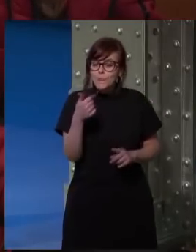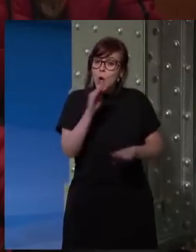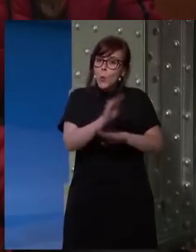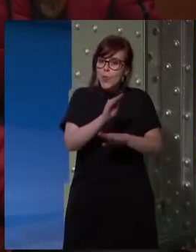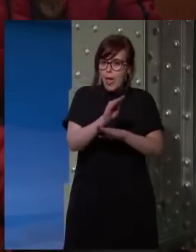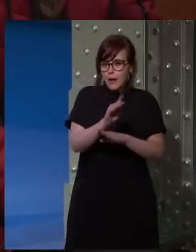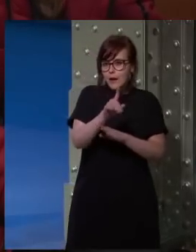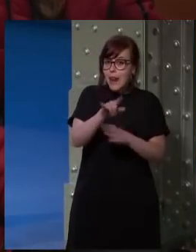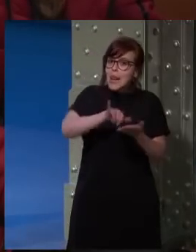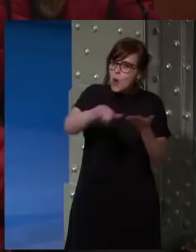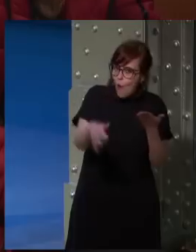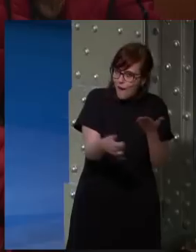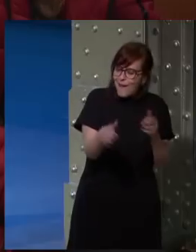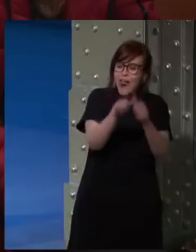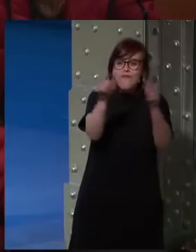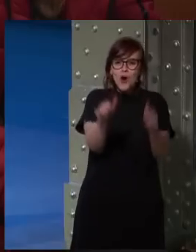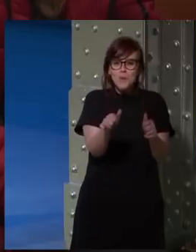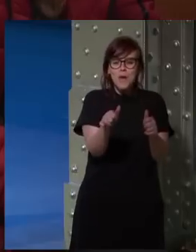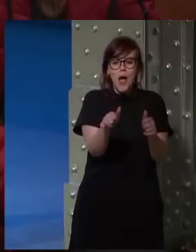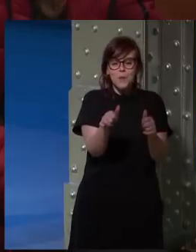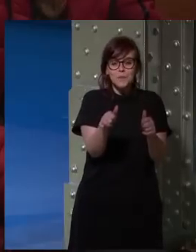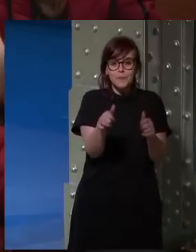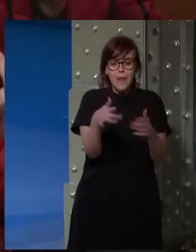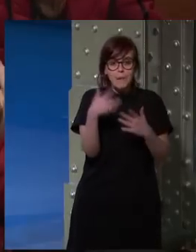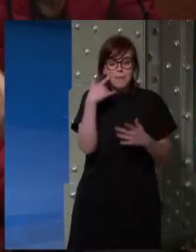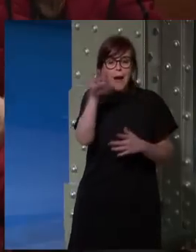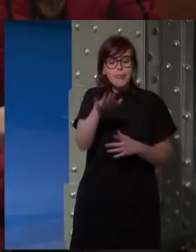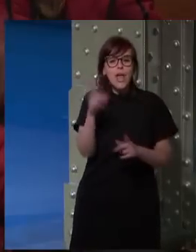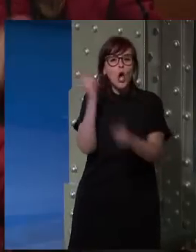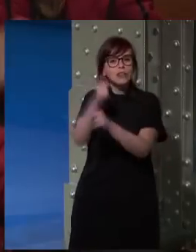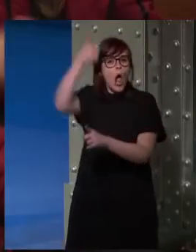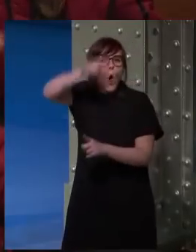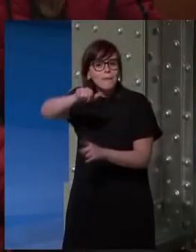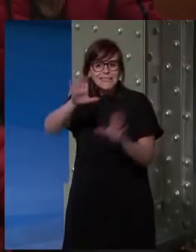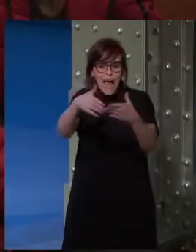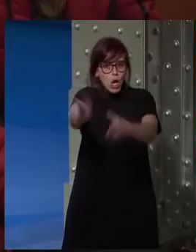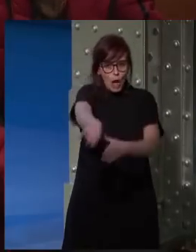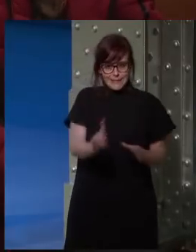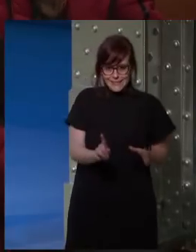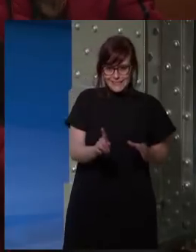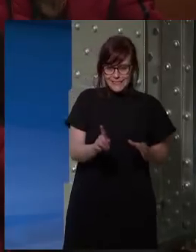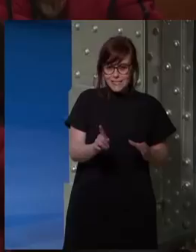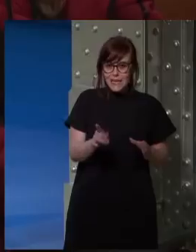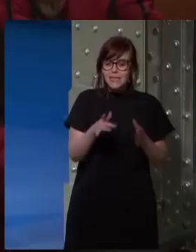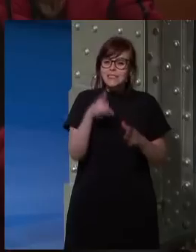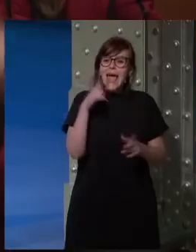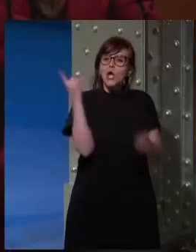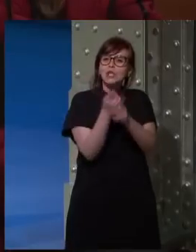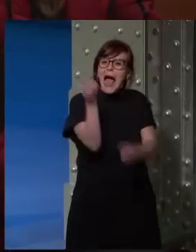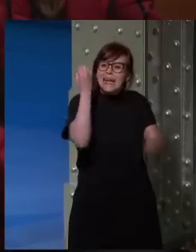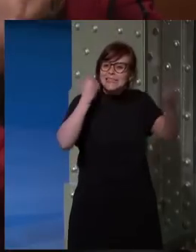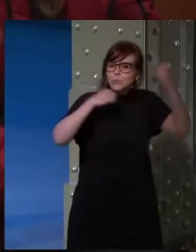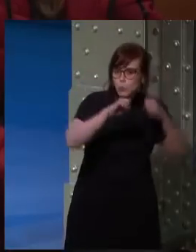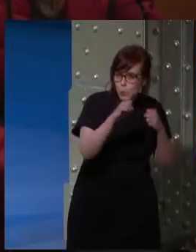se especificara que realmente no estamos en contra de ellos, sino en contra de determinadas actitudes o de determinadas